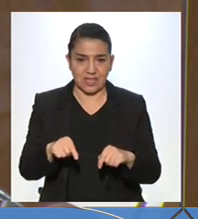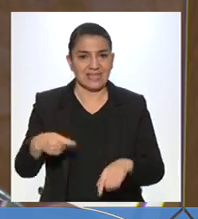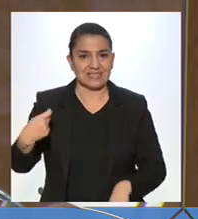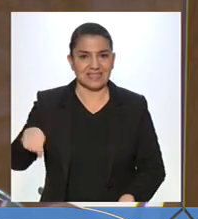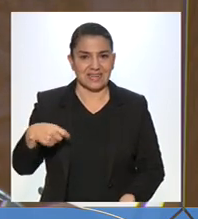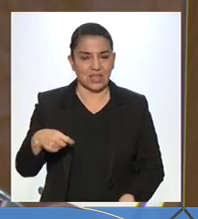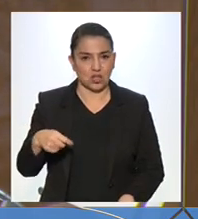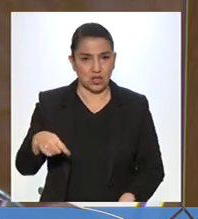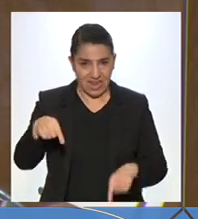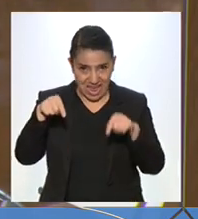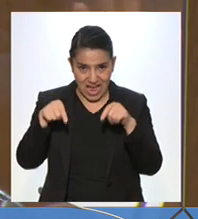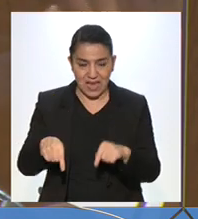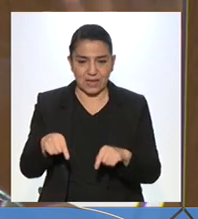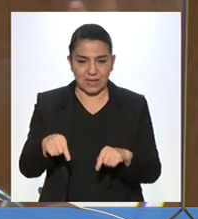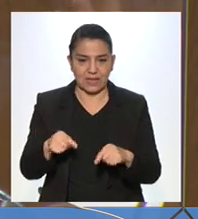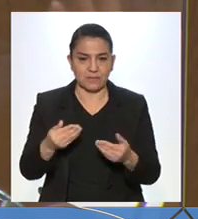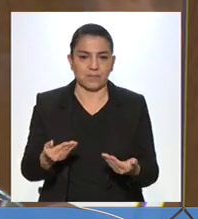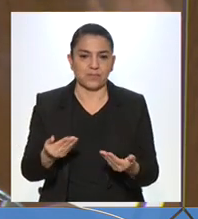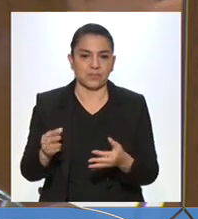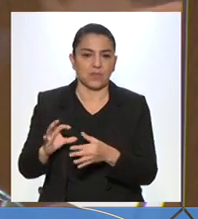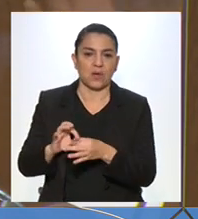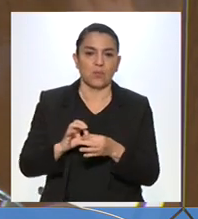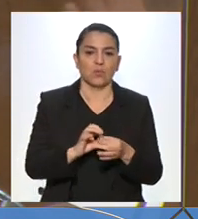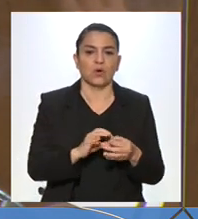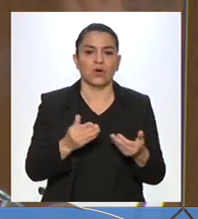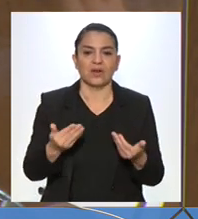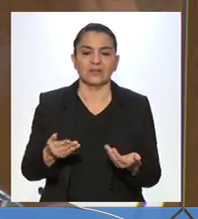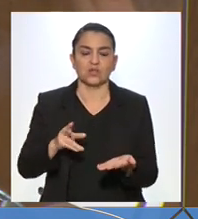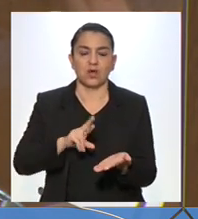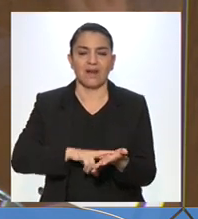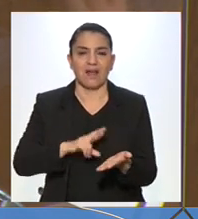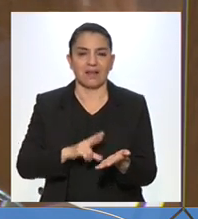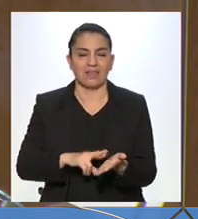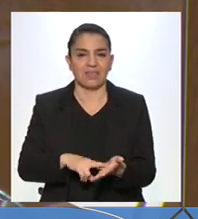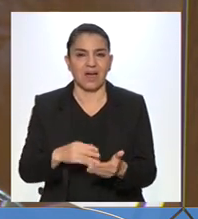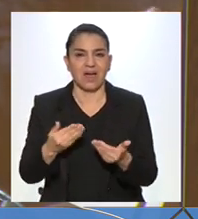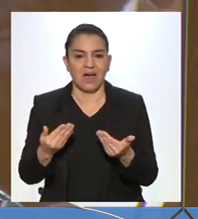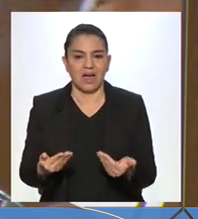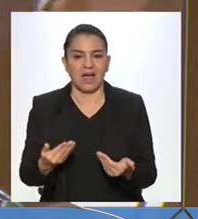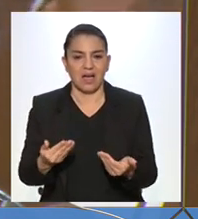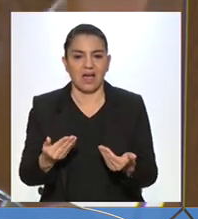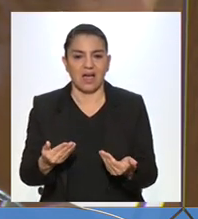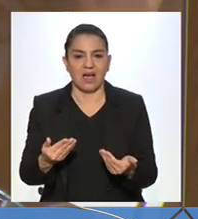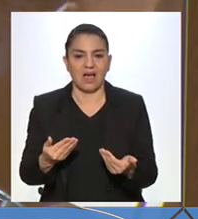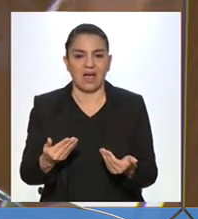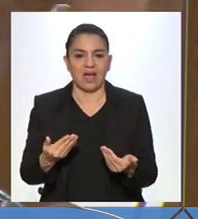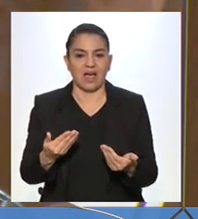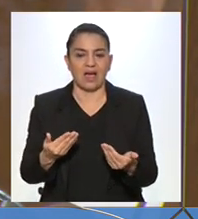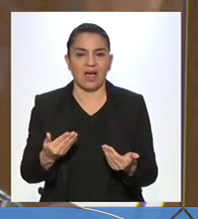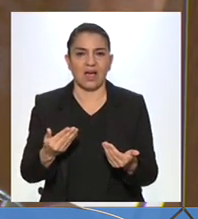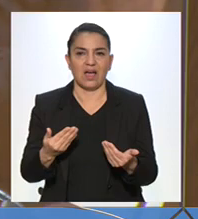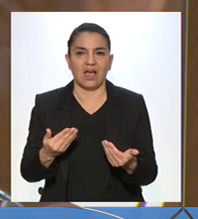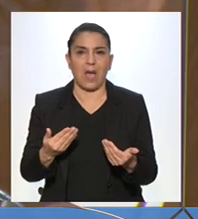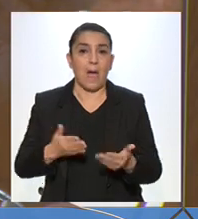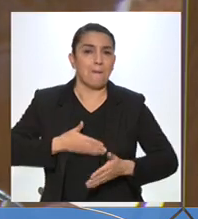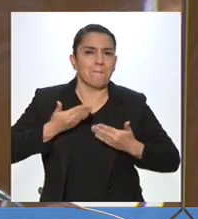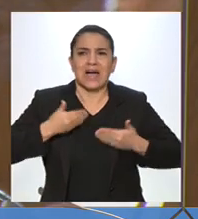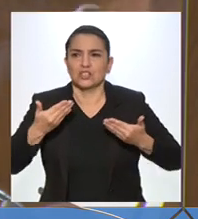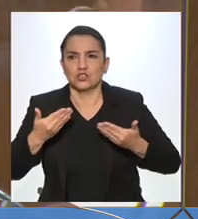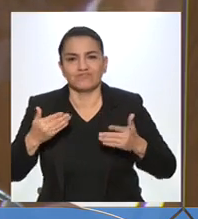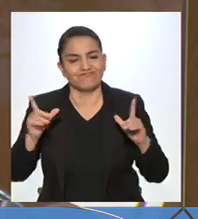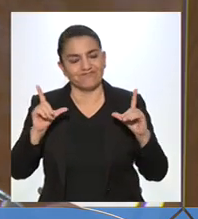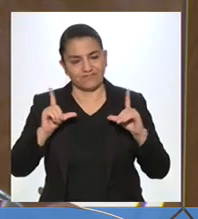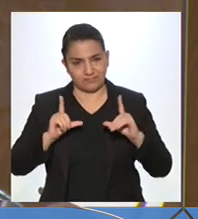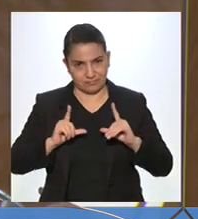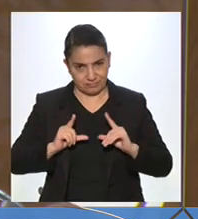sector. Por eso, en la realidad actual, debemos procurar destemplar las pasiones,